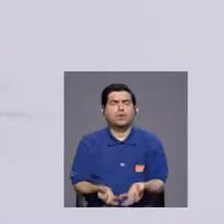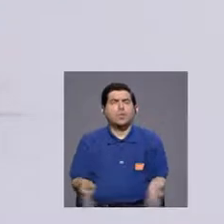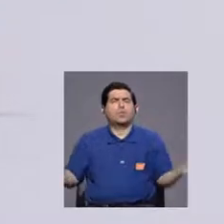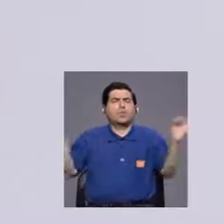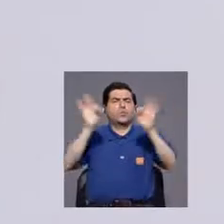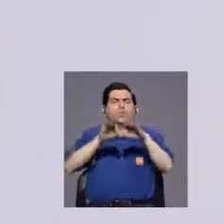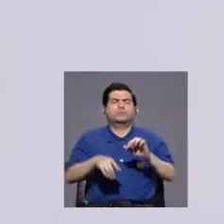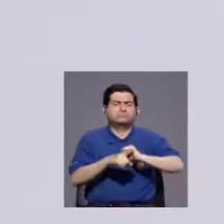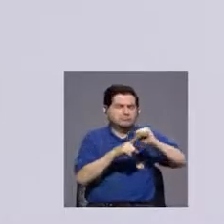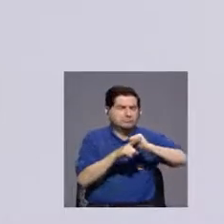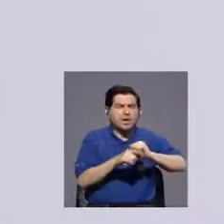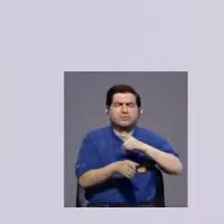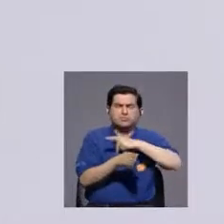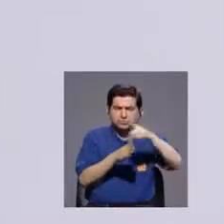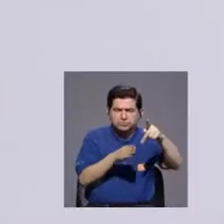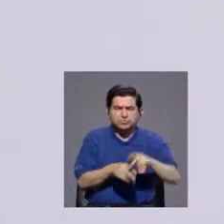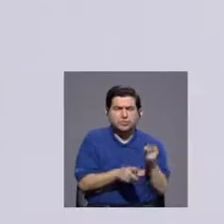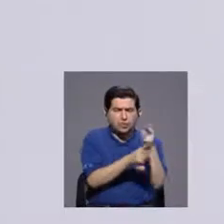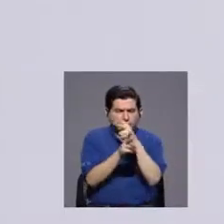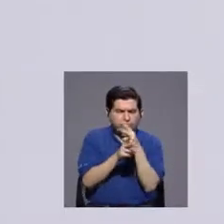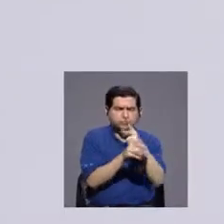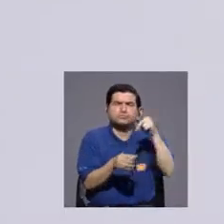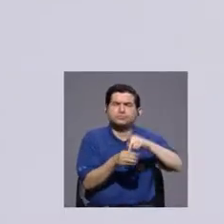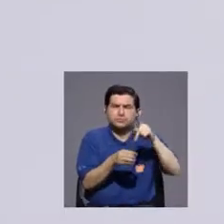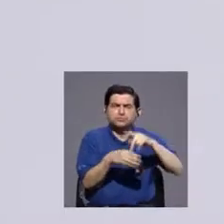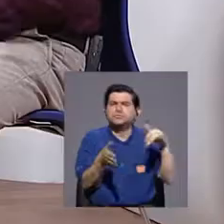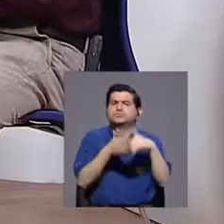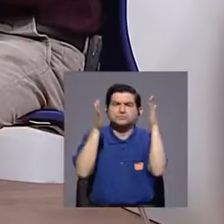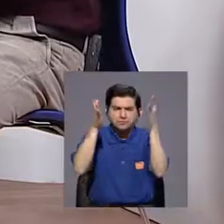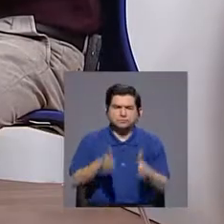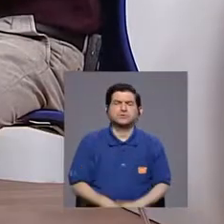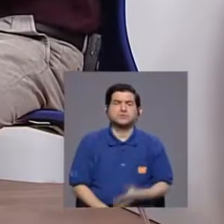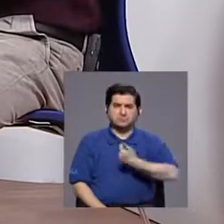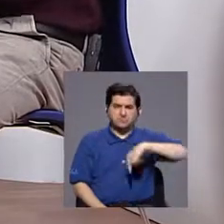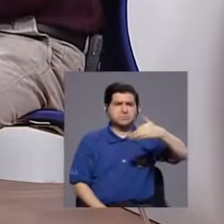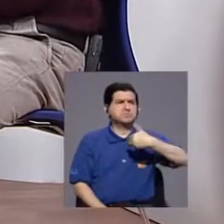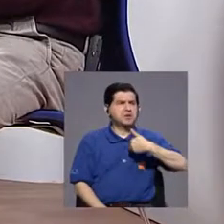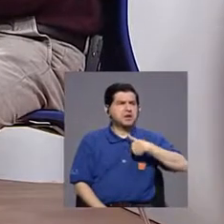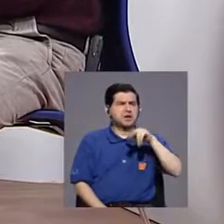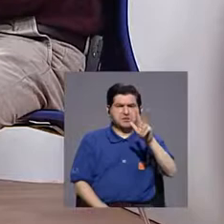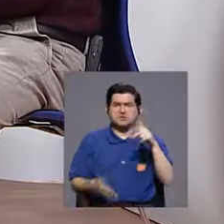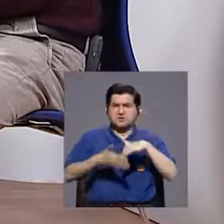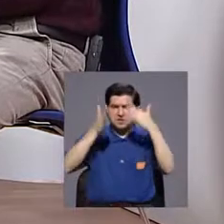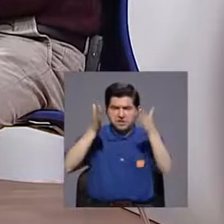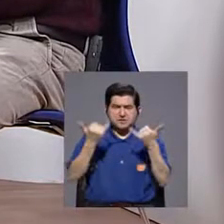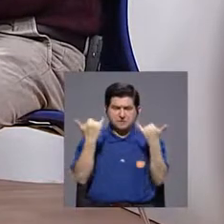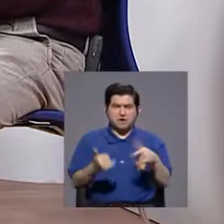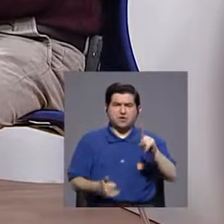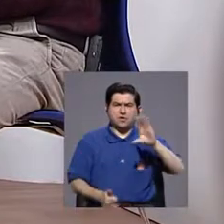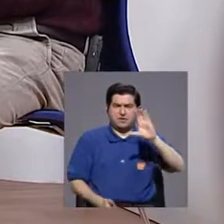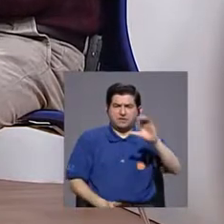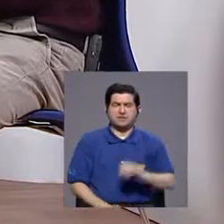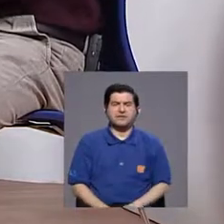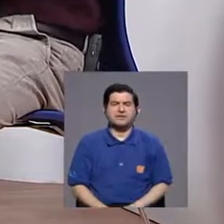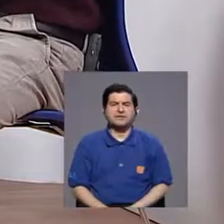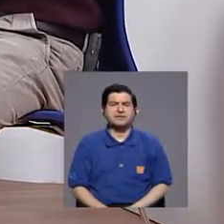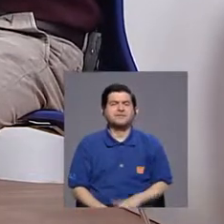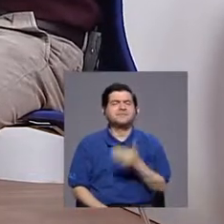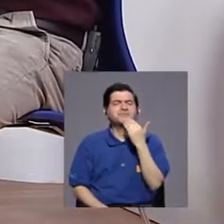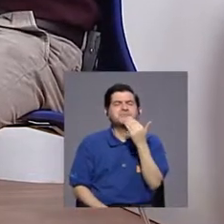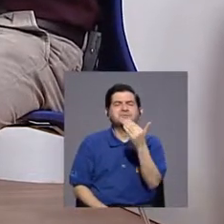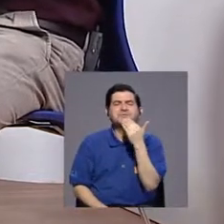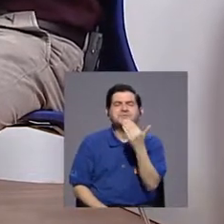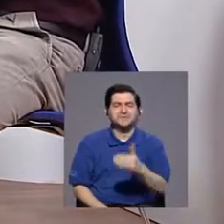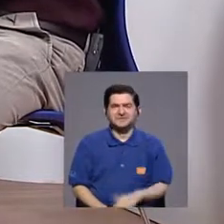inclusive las prácticas profesionales supervisadas también participan estudiantes seguros tenemos tres estudiantes en este momento de licenciatura el mismo le agradecemos